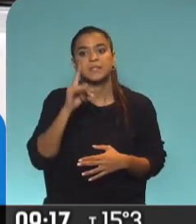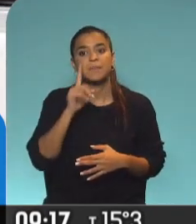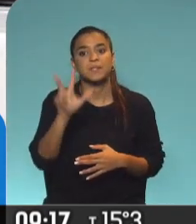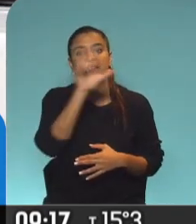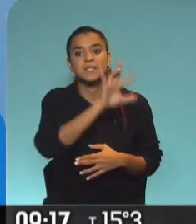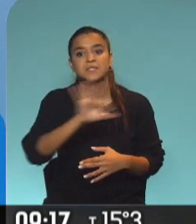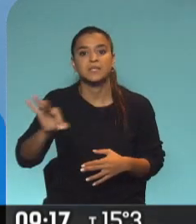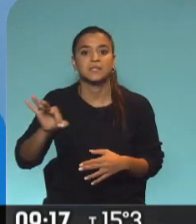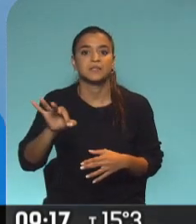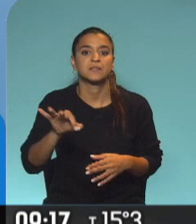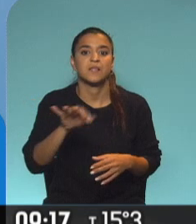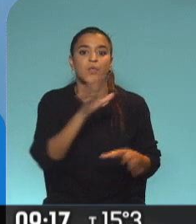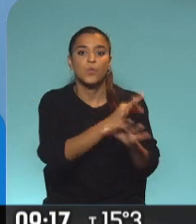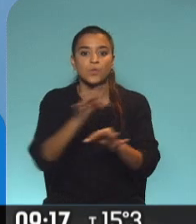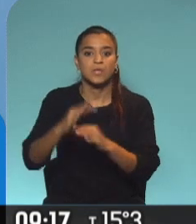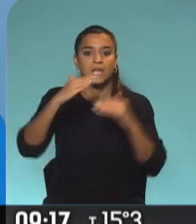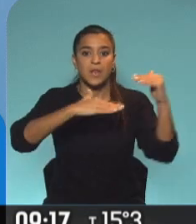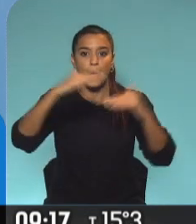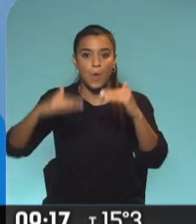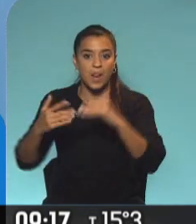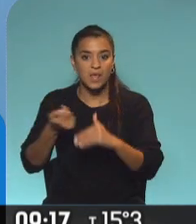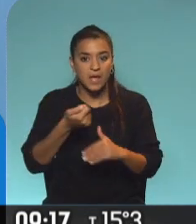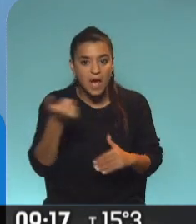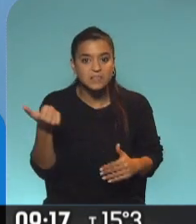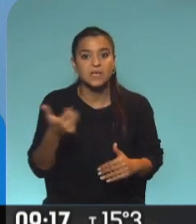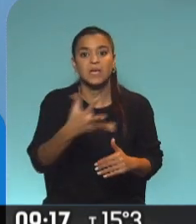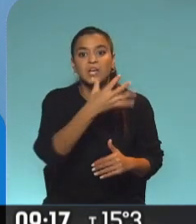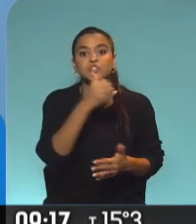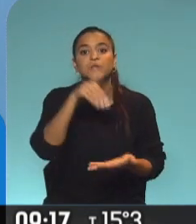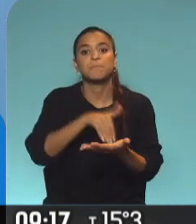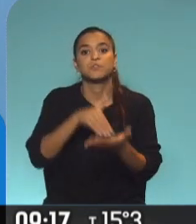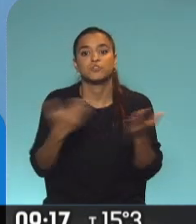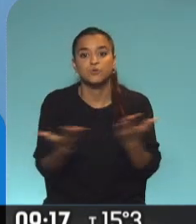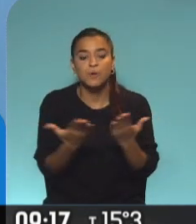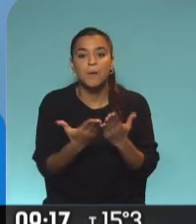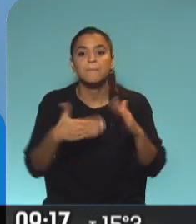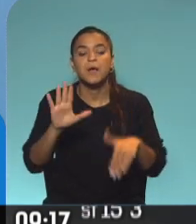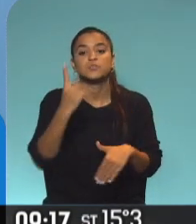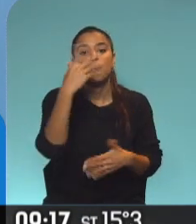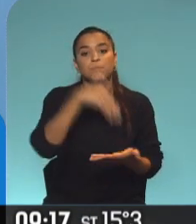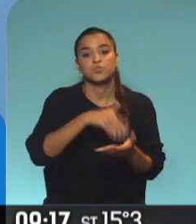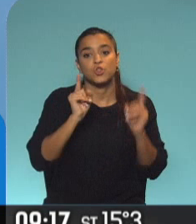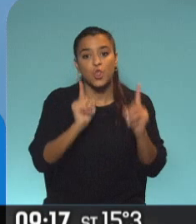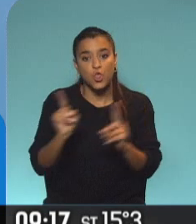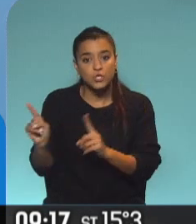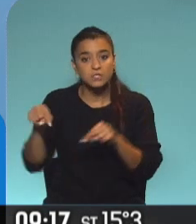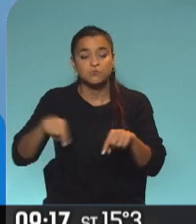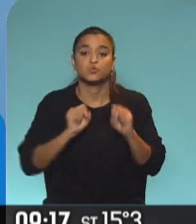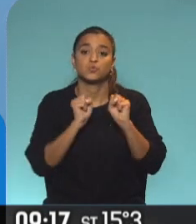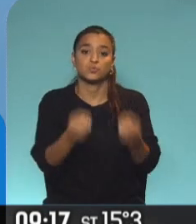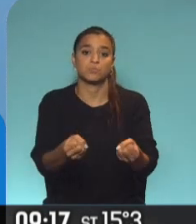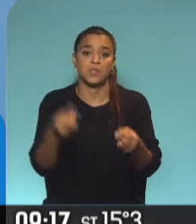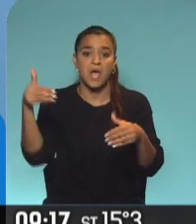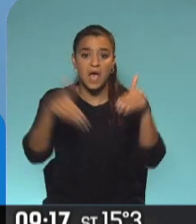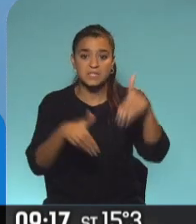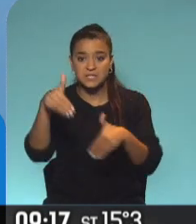60.300 instituciones educativas de todos los niveles, casi 14 millones de estudiantes y más de 1 millón de docentes suspendieron la